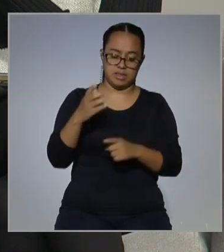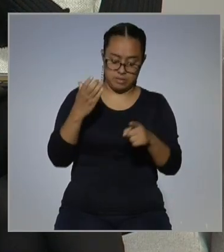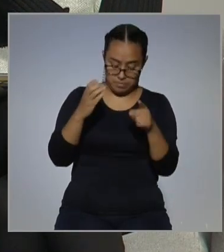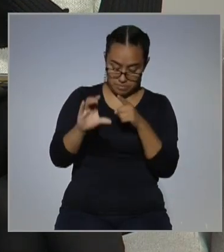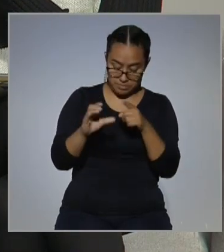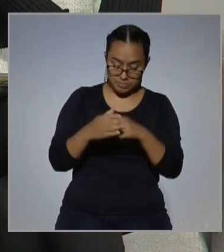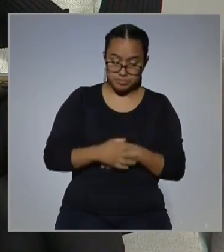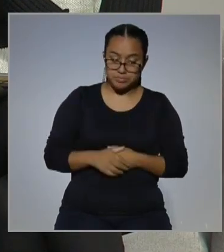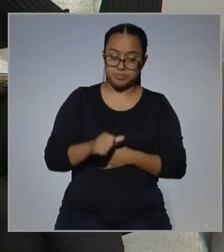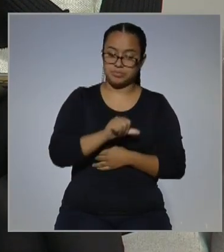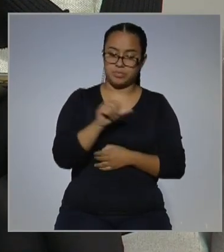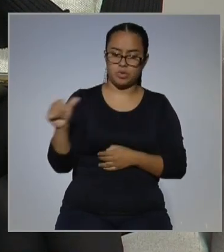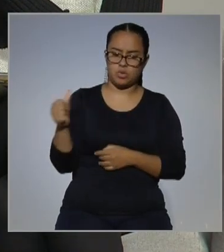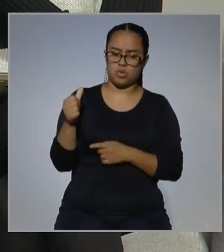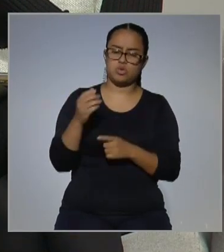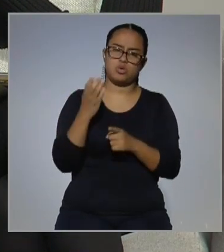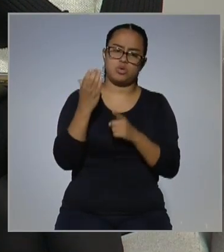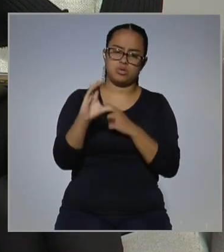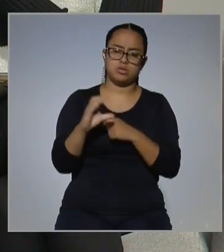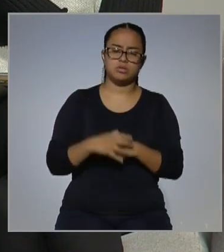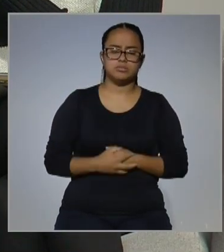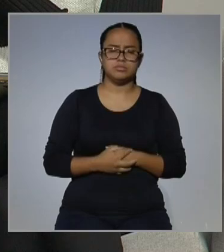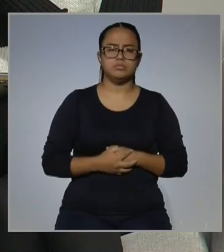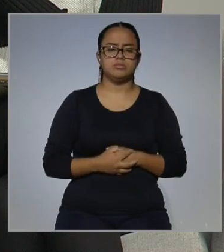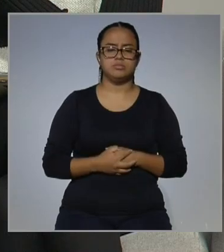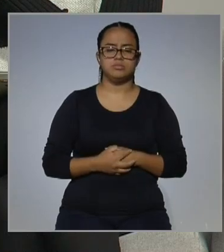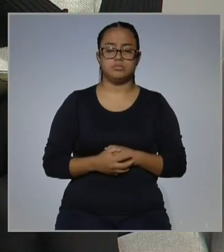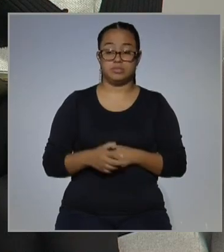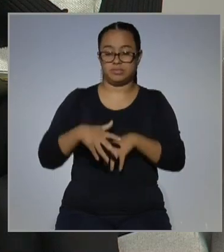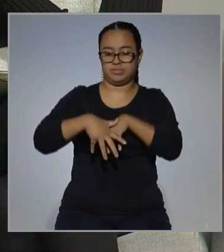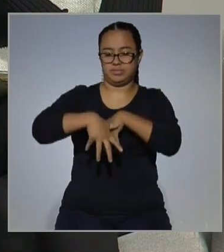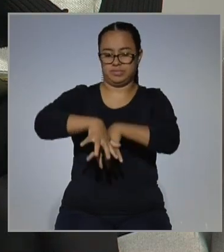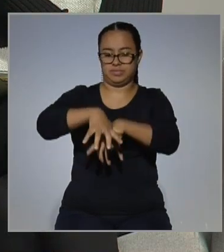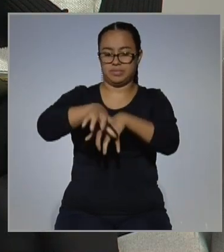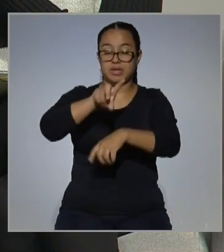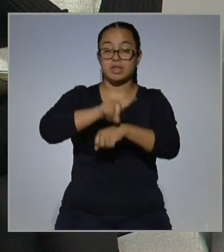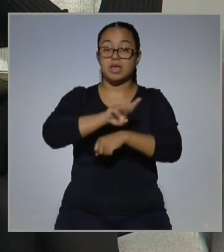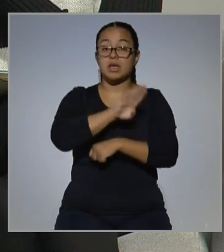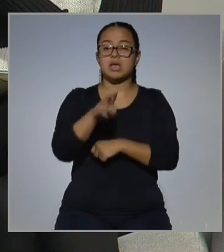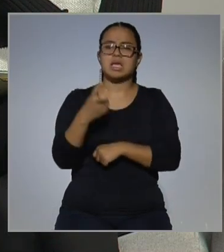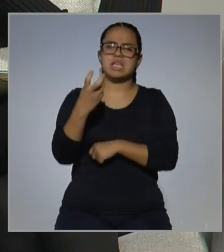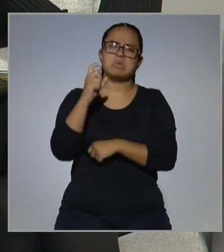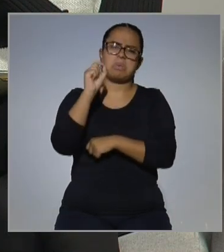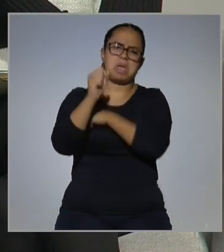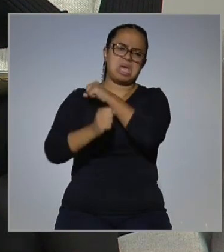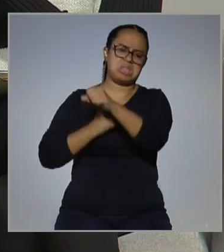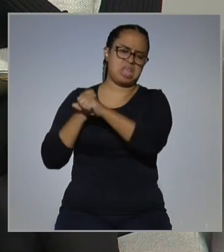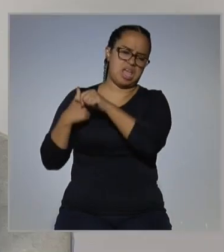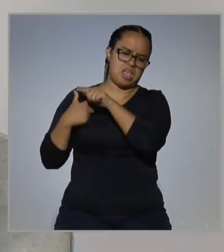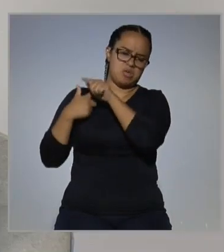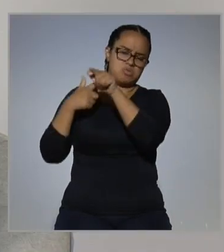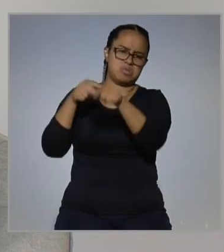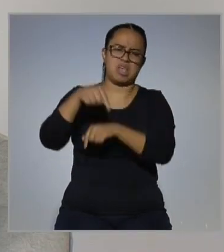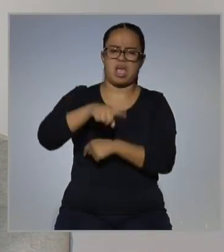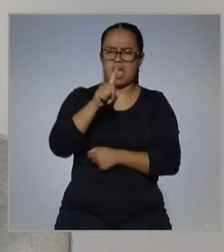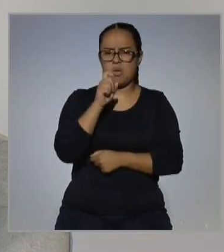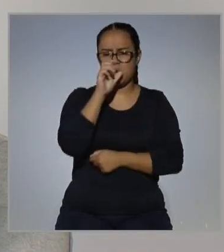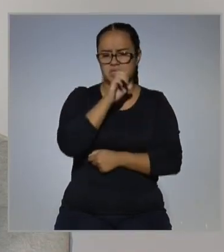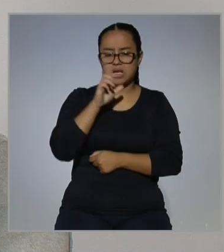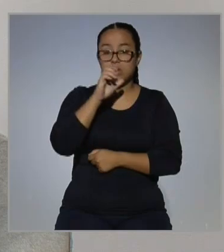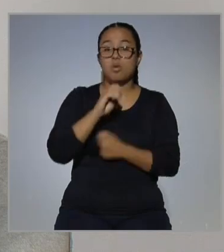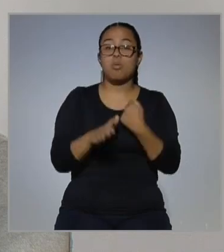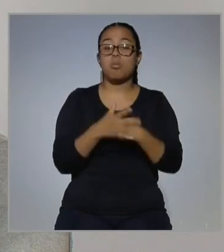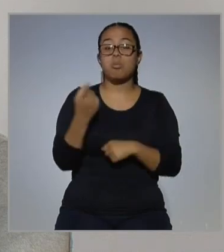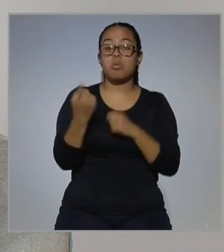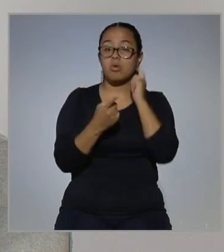compartir. Liv Ábalos nos dice: los desfiles de muertos tienen más de 20 años de celebrarse en la ciudad de Aguascalientes, debido